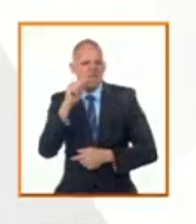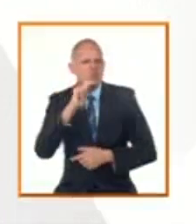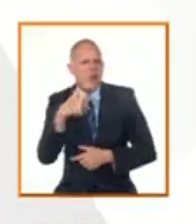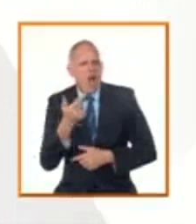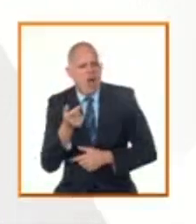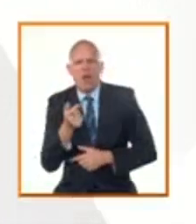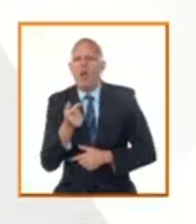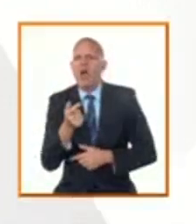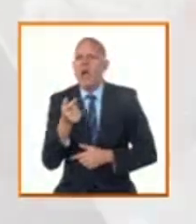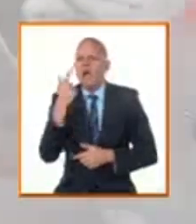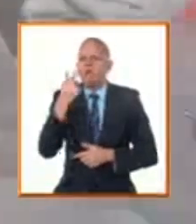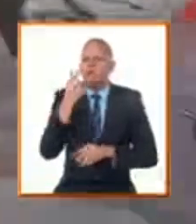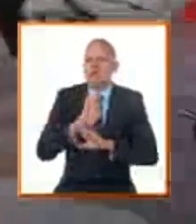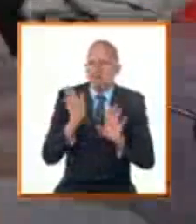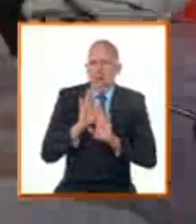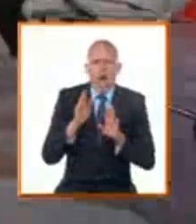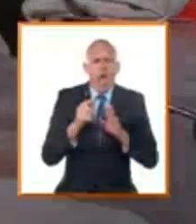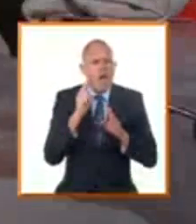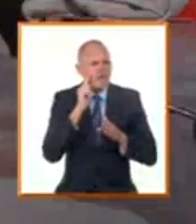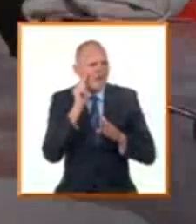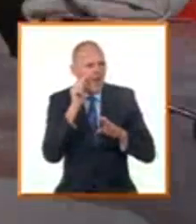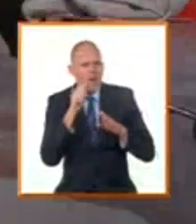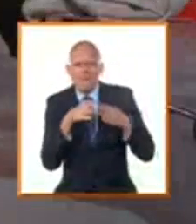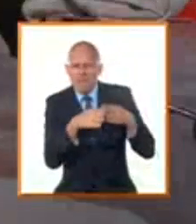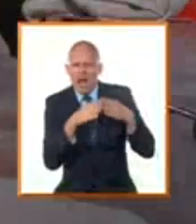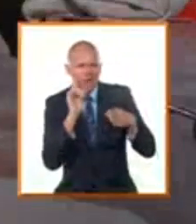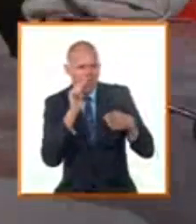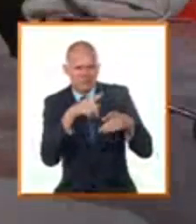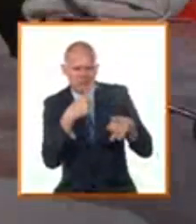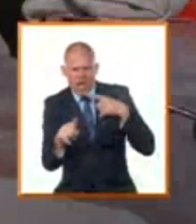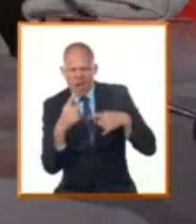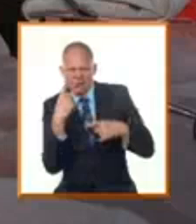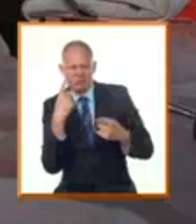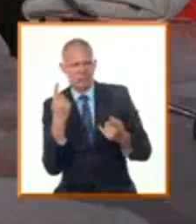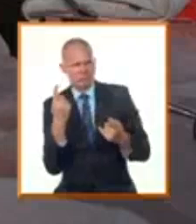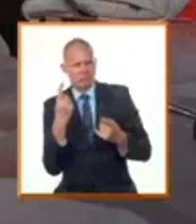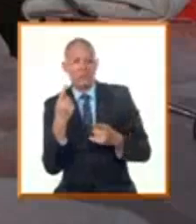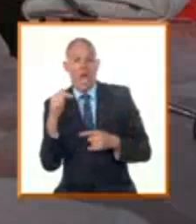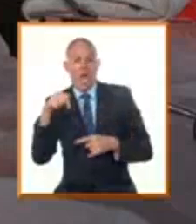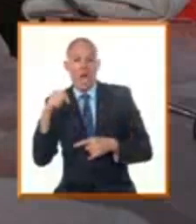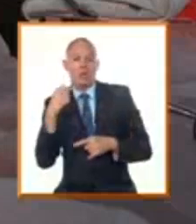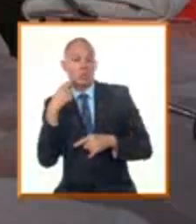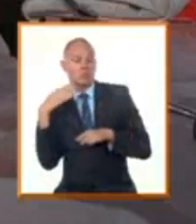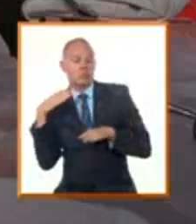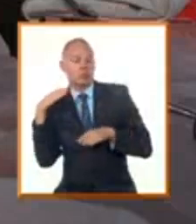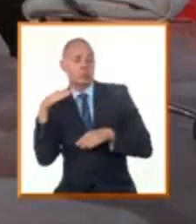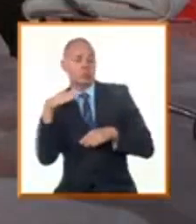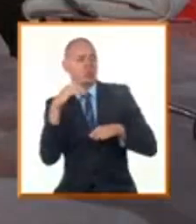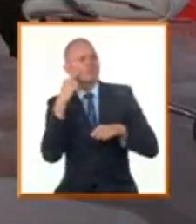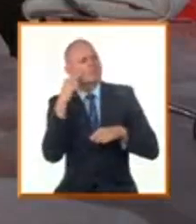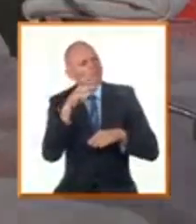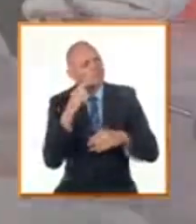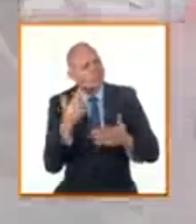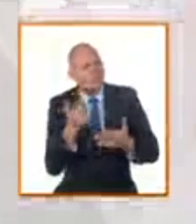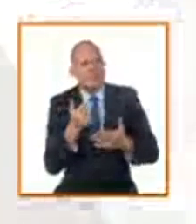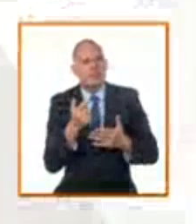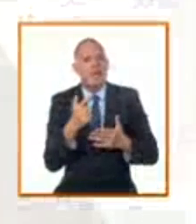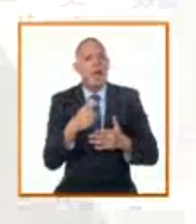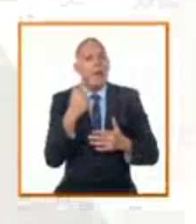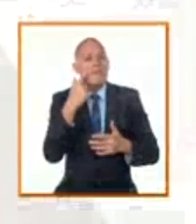norte, ratificando lo que dije anteriormente, intentaban desarrollar esta actividad y tiraron al mar 340